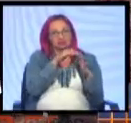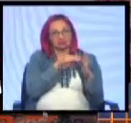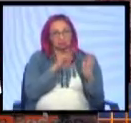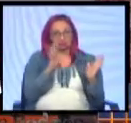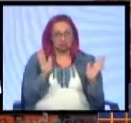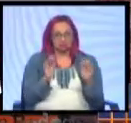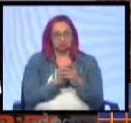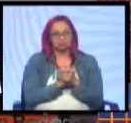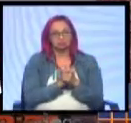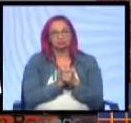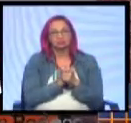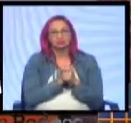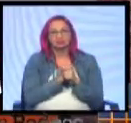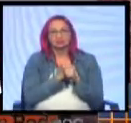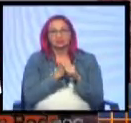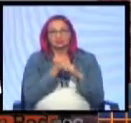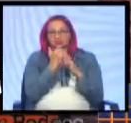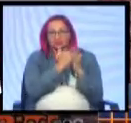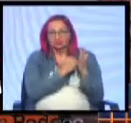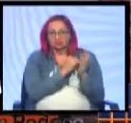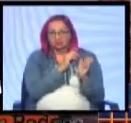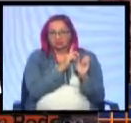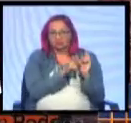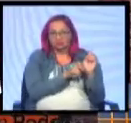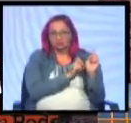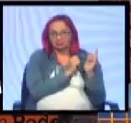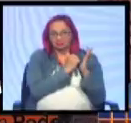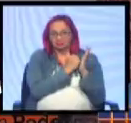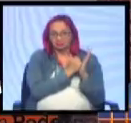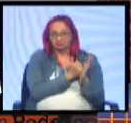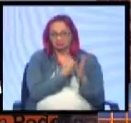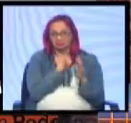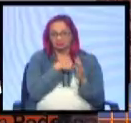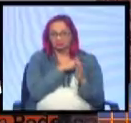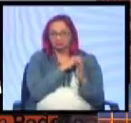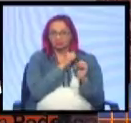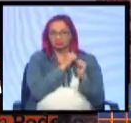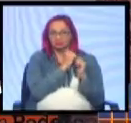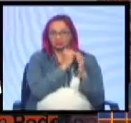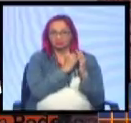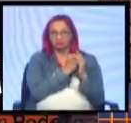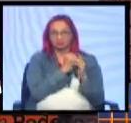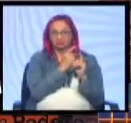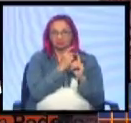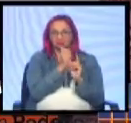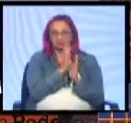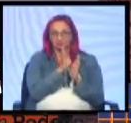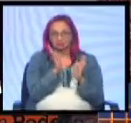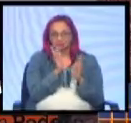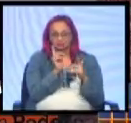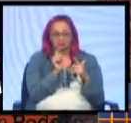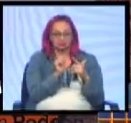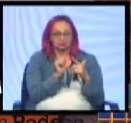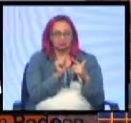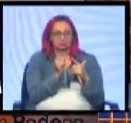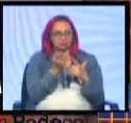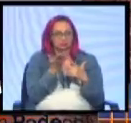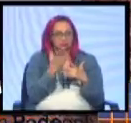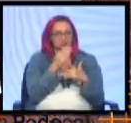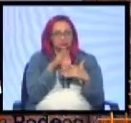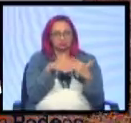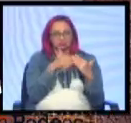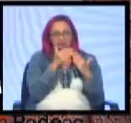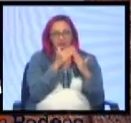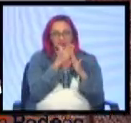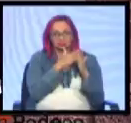eso. Hemos estado consultando y asesorándonos con la Contraloría General de la República y con toda